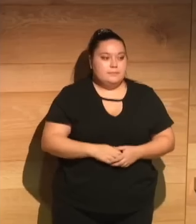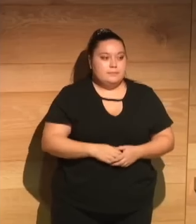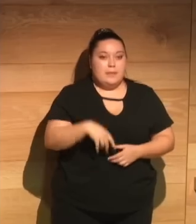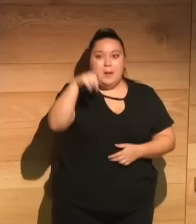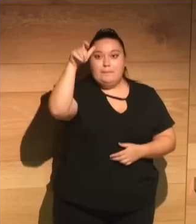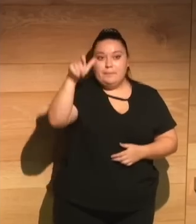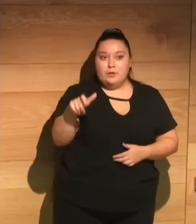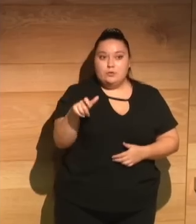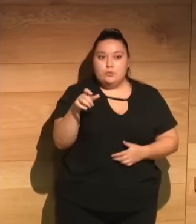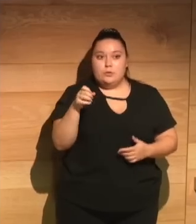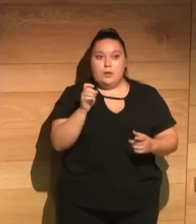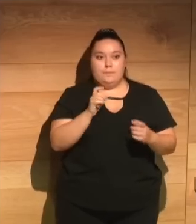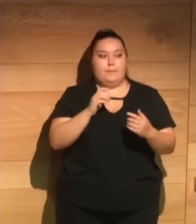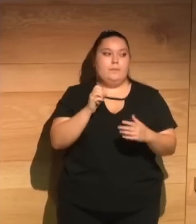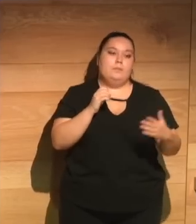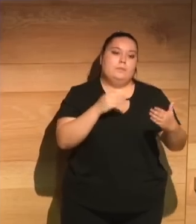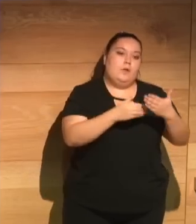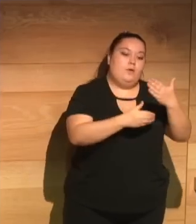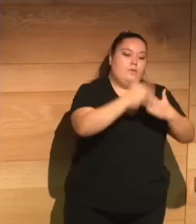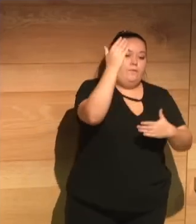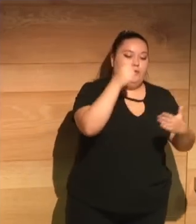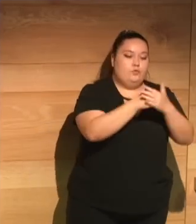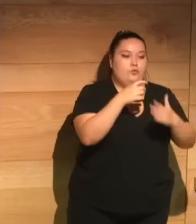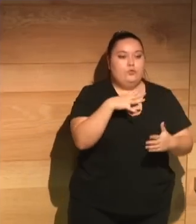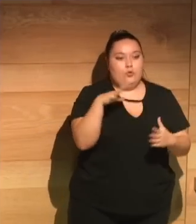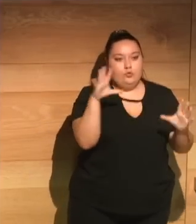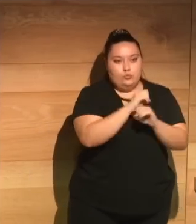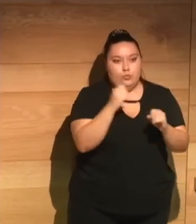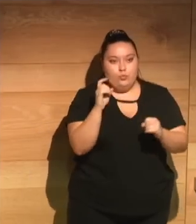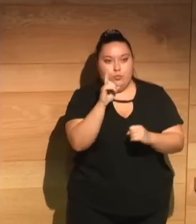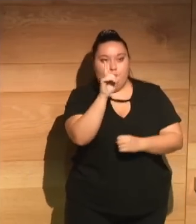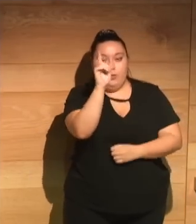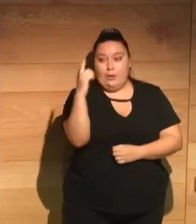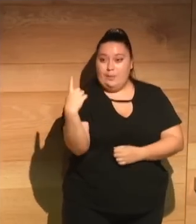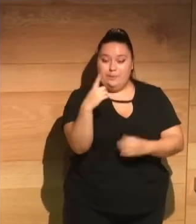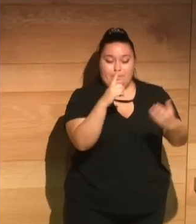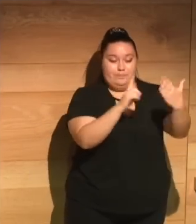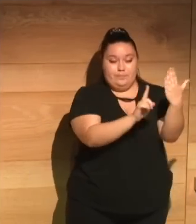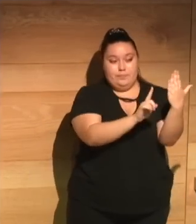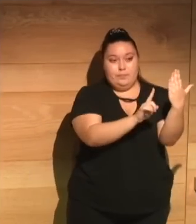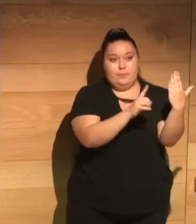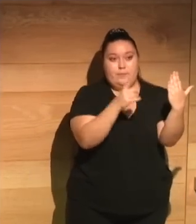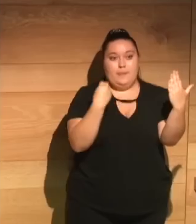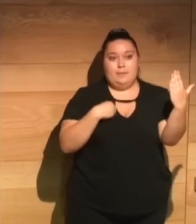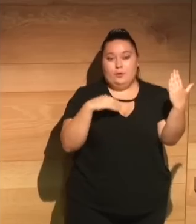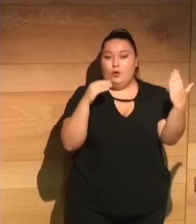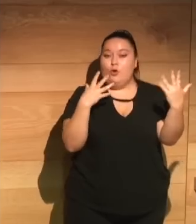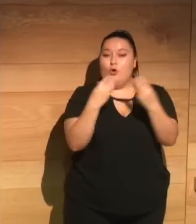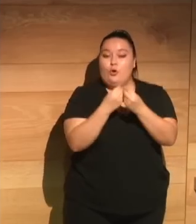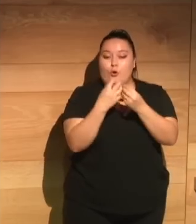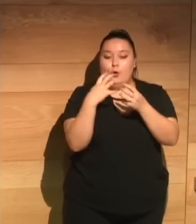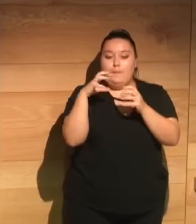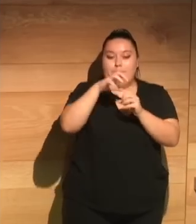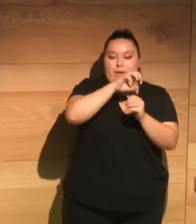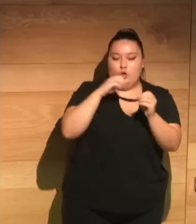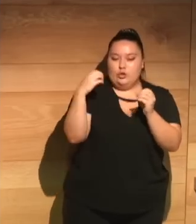un señor, ponerle contra un fondo oscuro y ponerle pelotitas de ping-pong por todo el cuerpo, como si fuera Josh Brolin haciendo de Thanos, porque